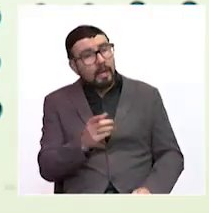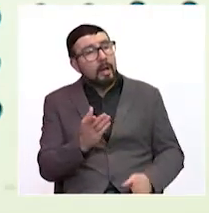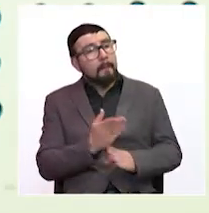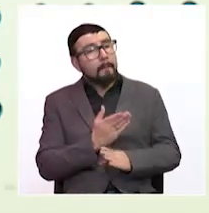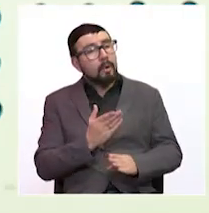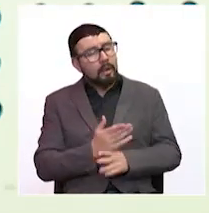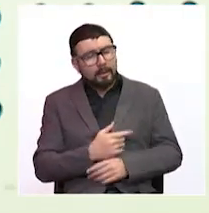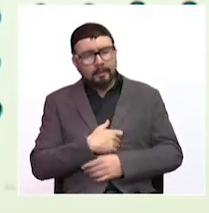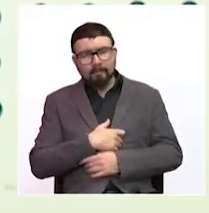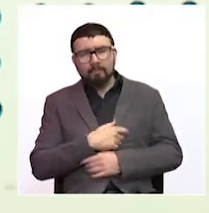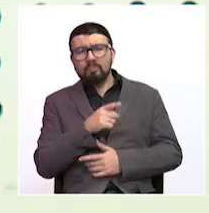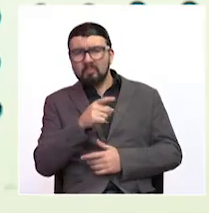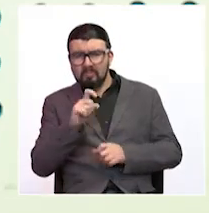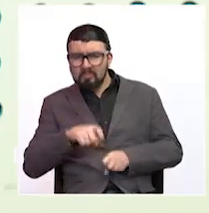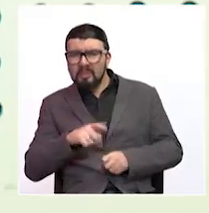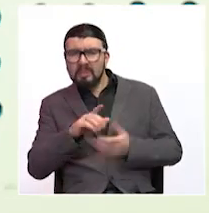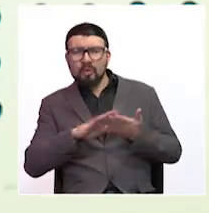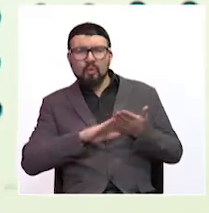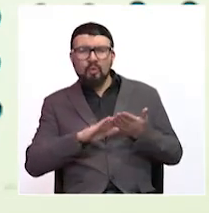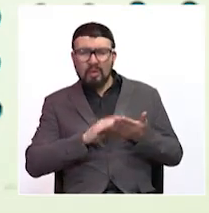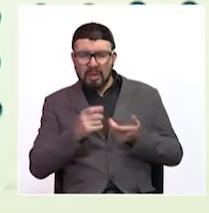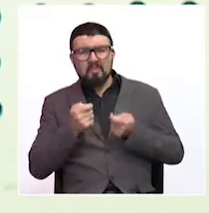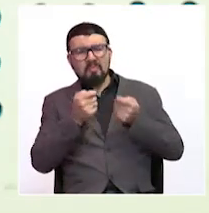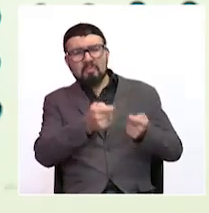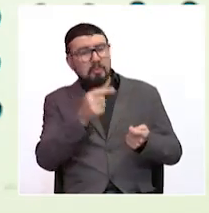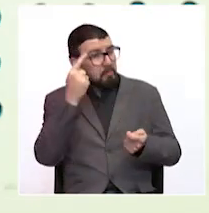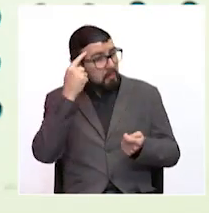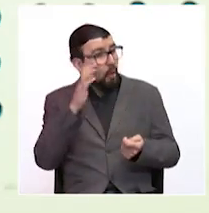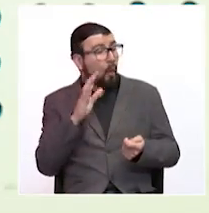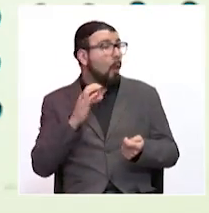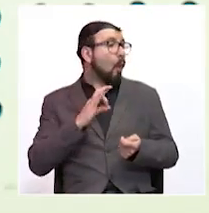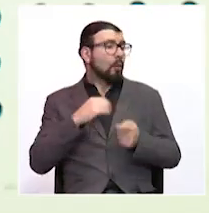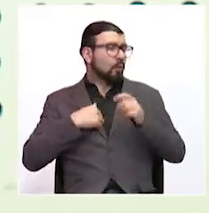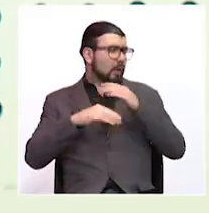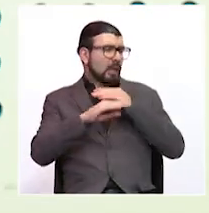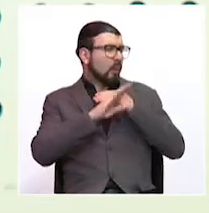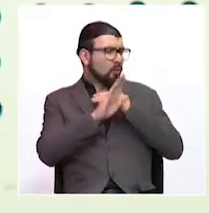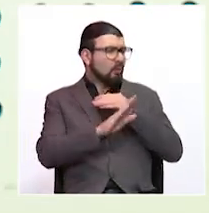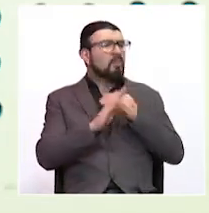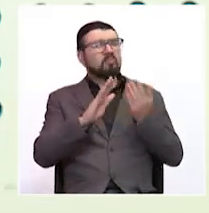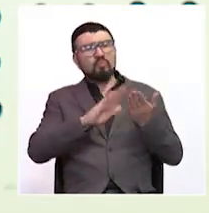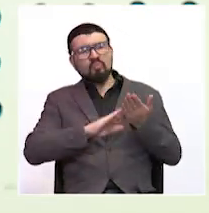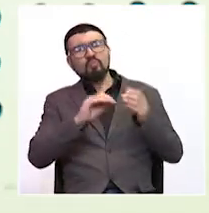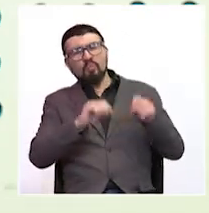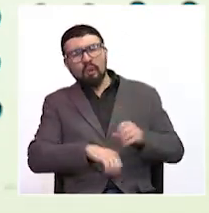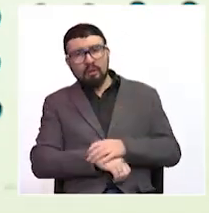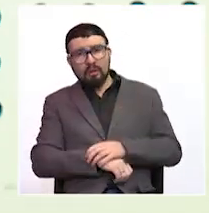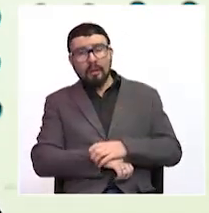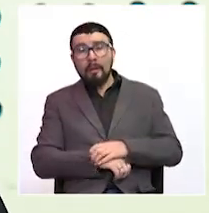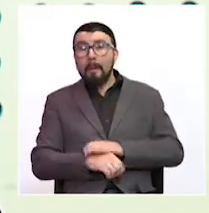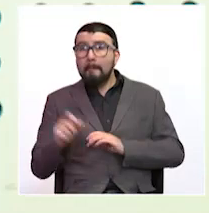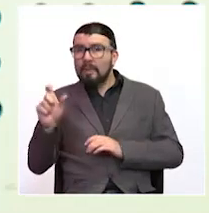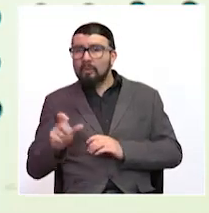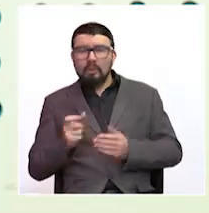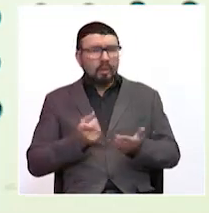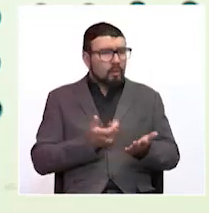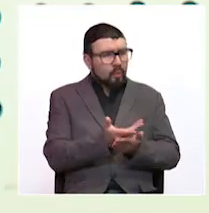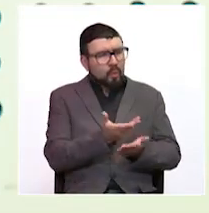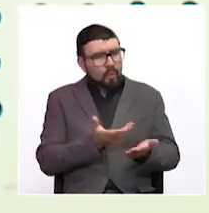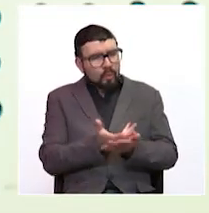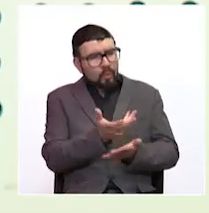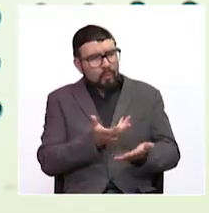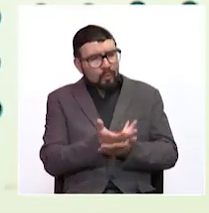yo creo que lo puede solucionar de esta manera o en tu lugar yo haría esto esa persona que está orientando que está aconsejando se está